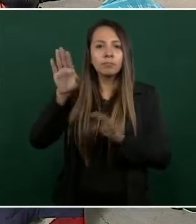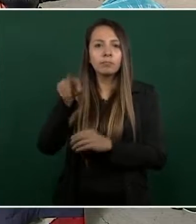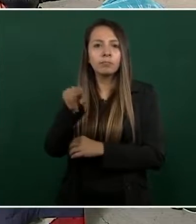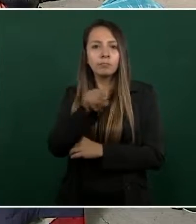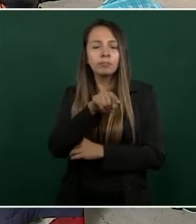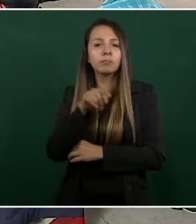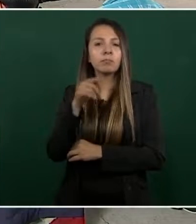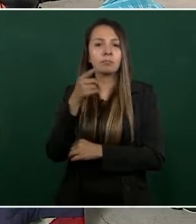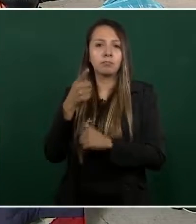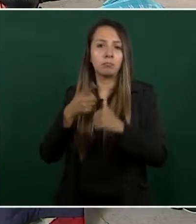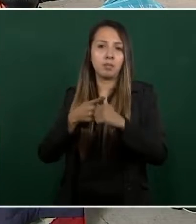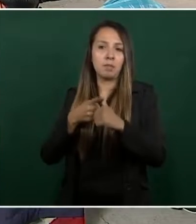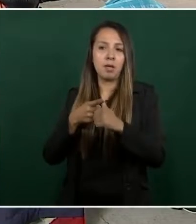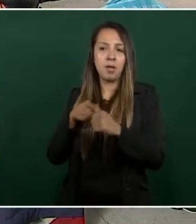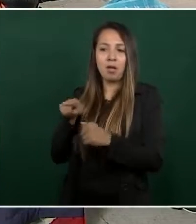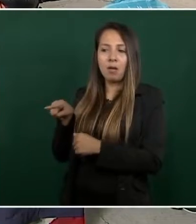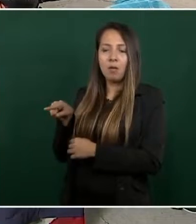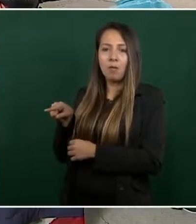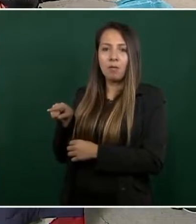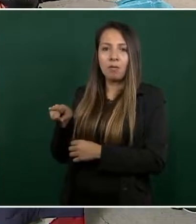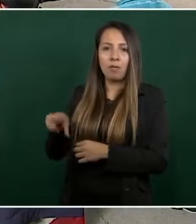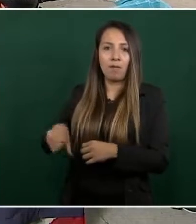gobernadora,